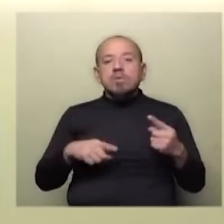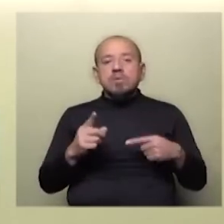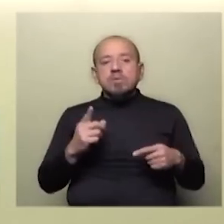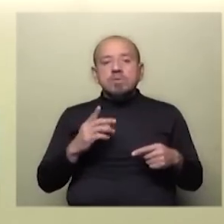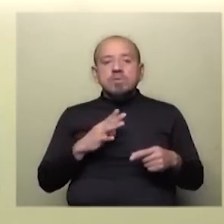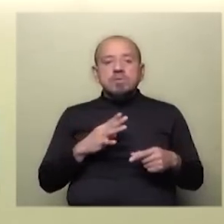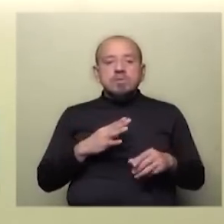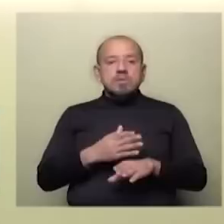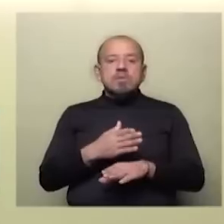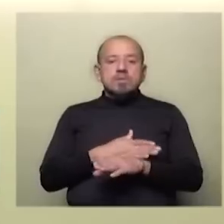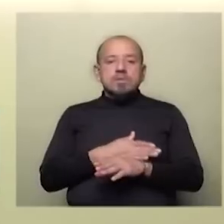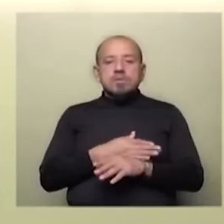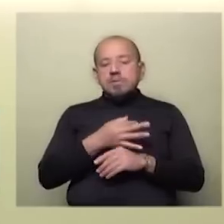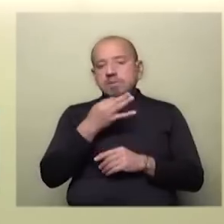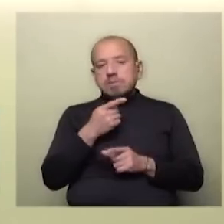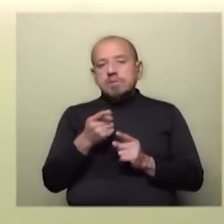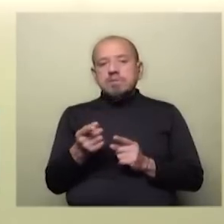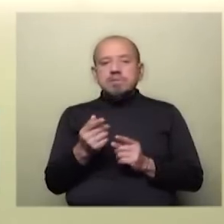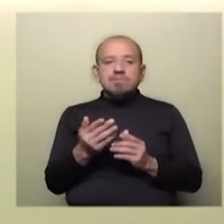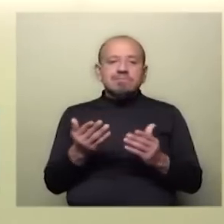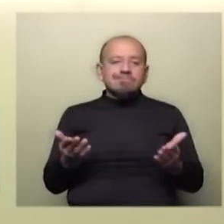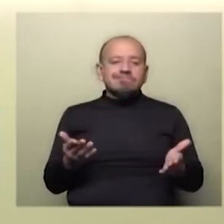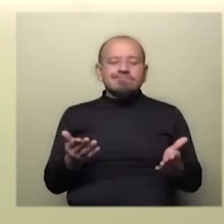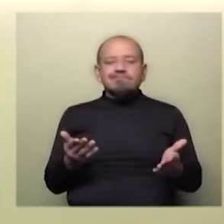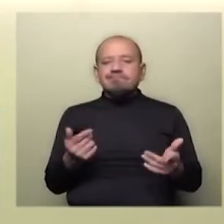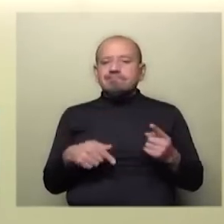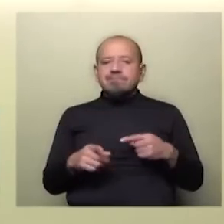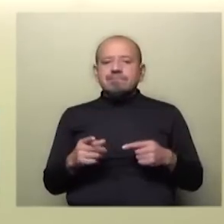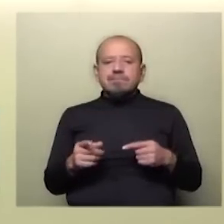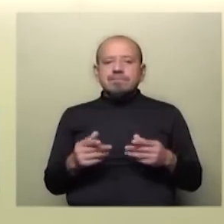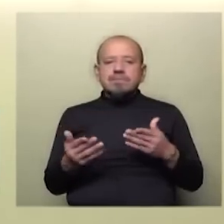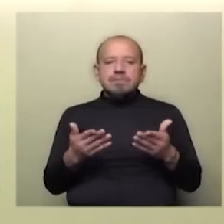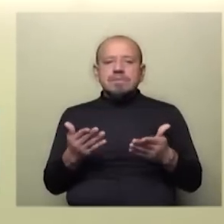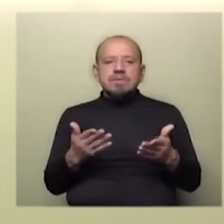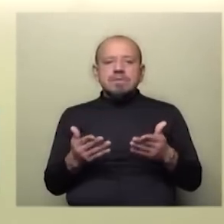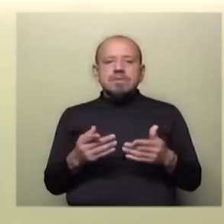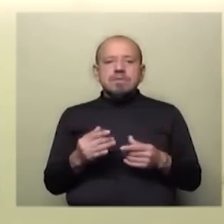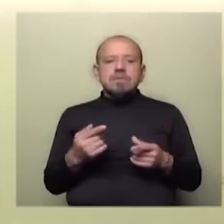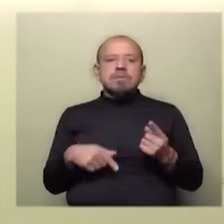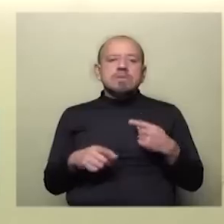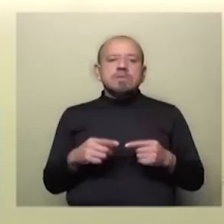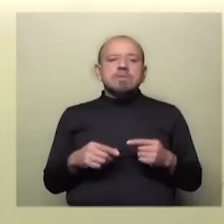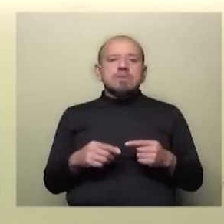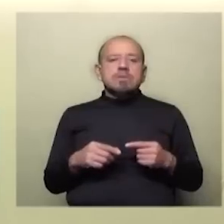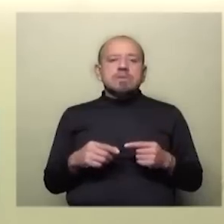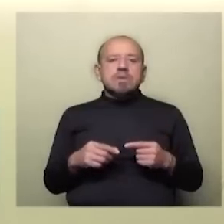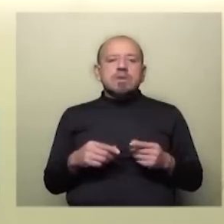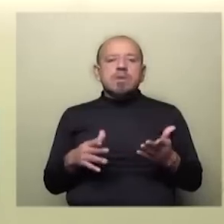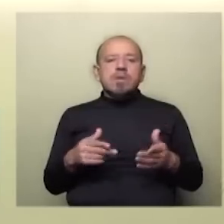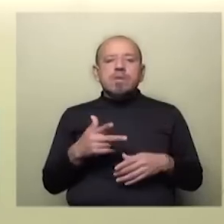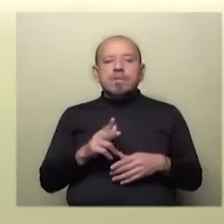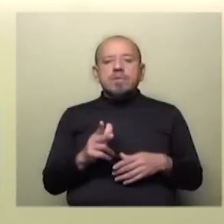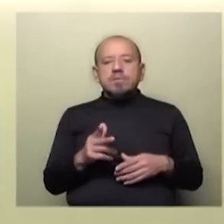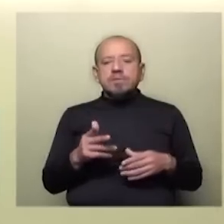que anticiparnos a decir chocar creo que demasiado demasiado pronto todavía aunque estamos sobre sobre fechas